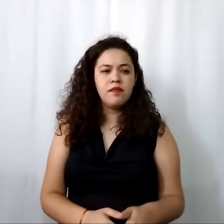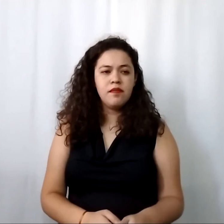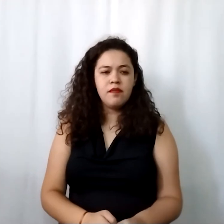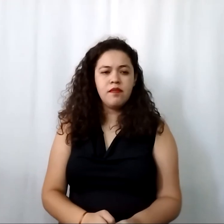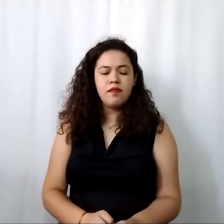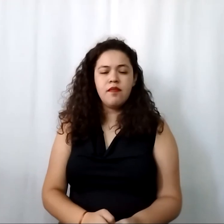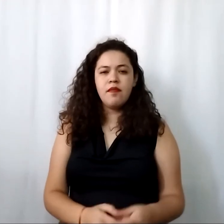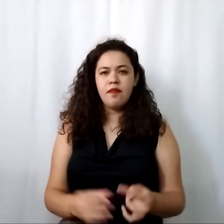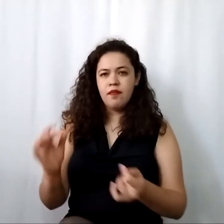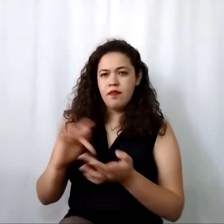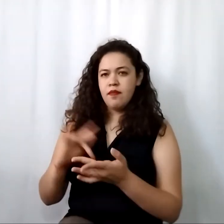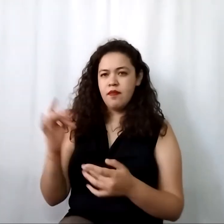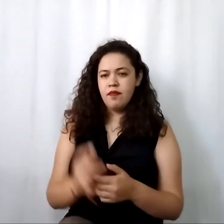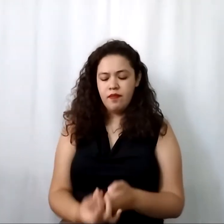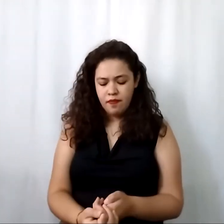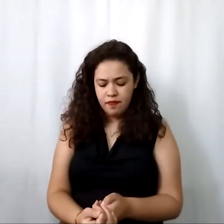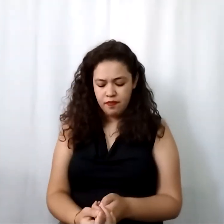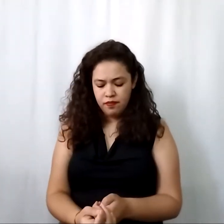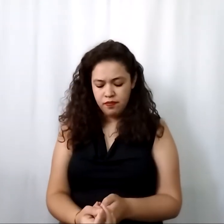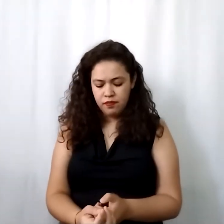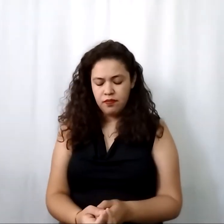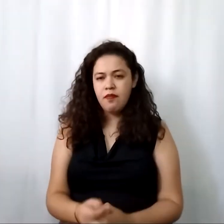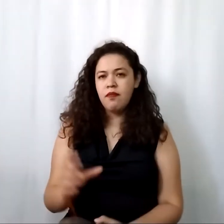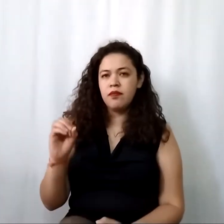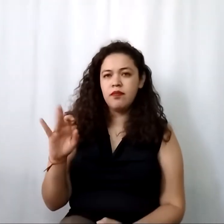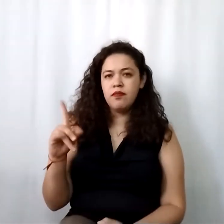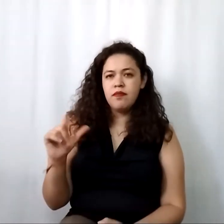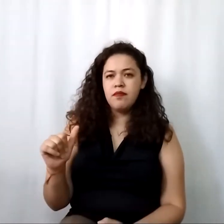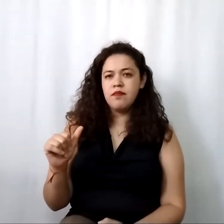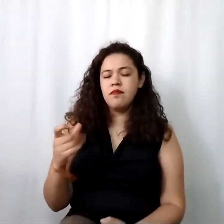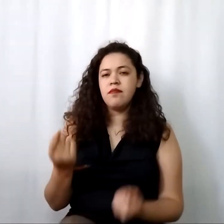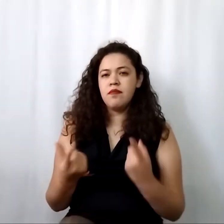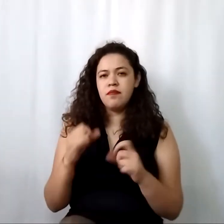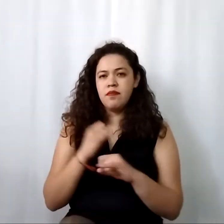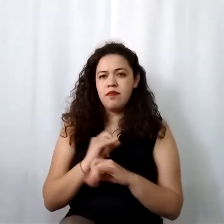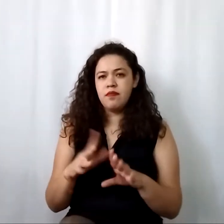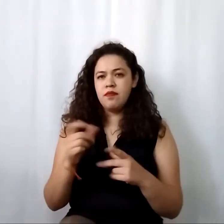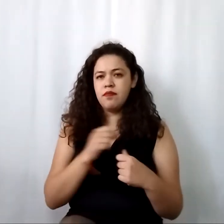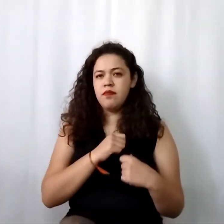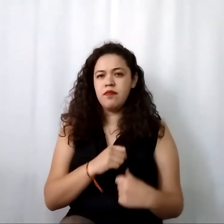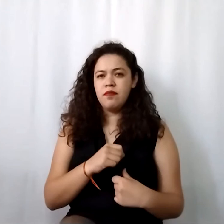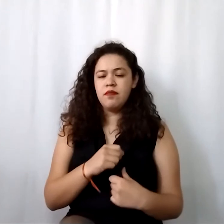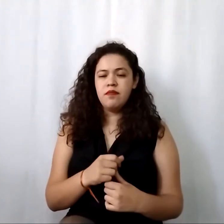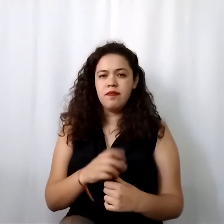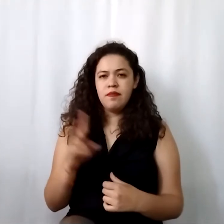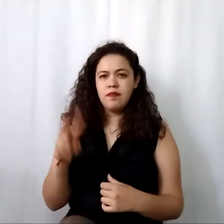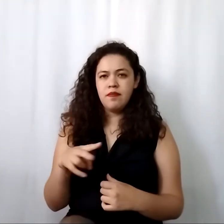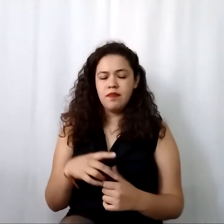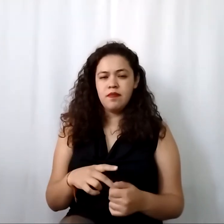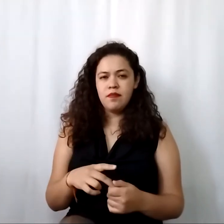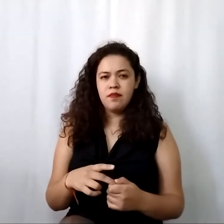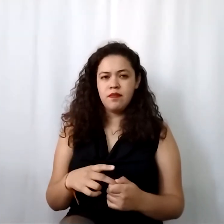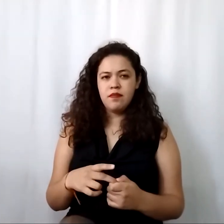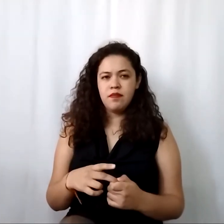Muchas gracias. Y Ofelia está incluyendo algunos datos acerca del cargo, ¿verdad? Como decíamos, quién es el